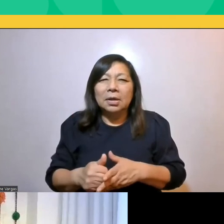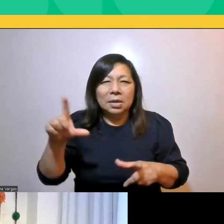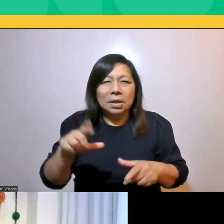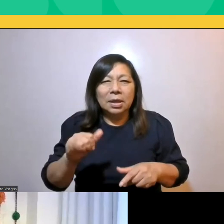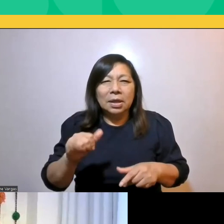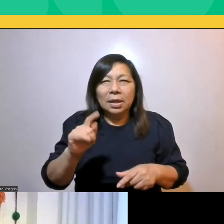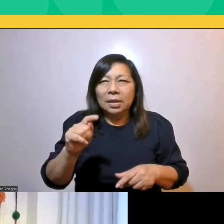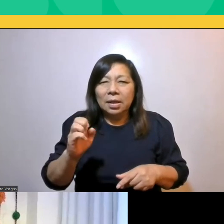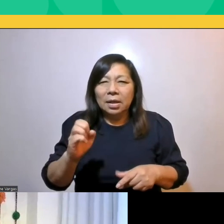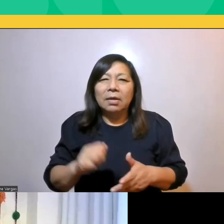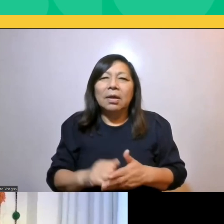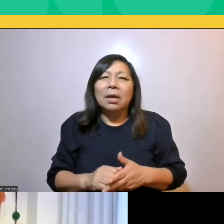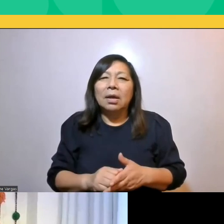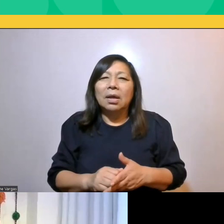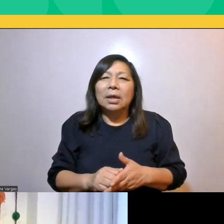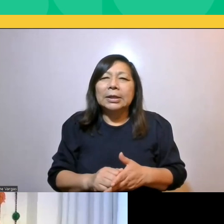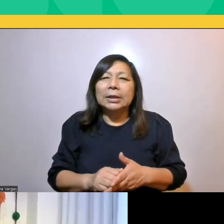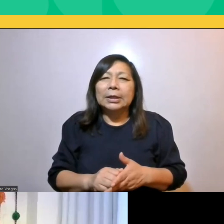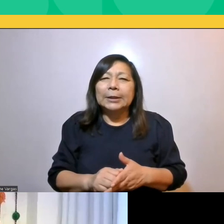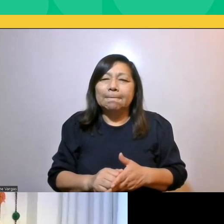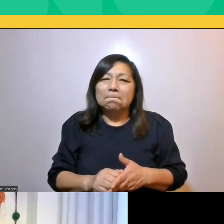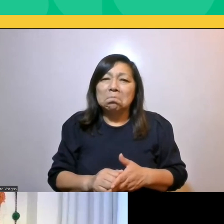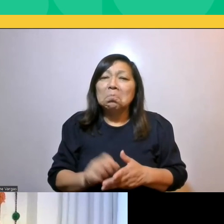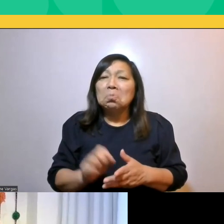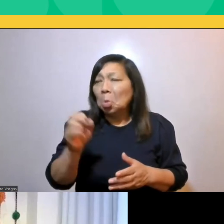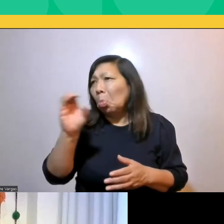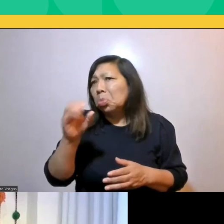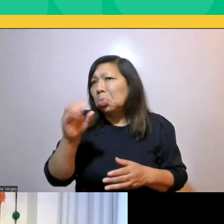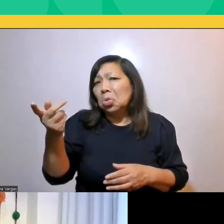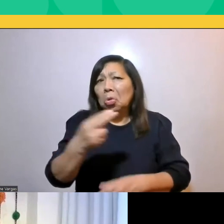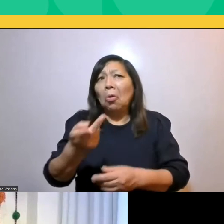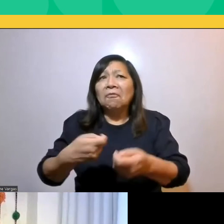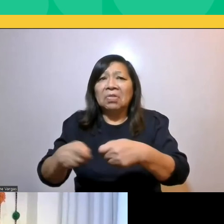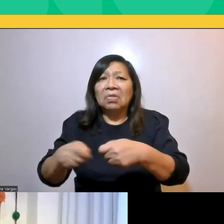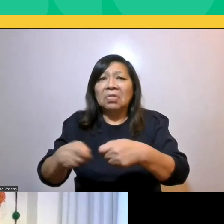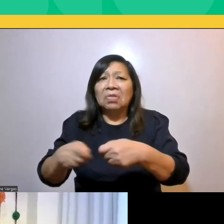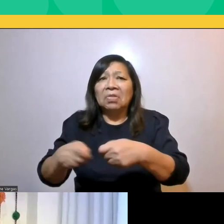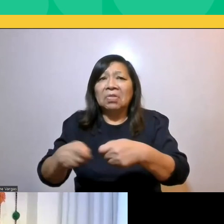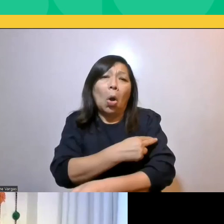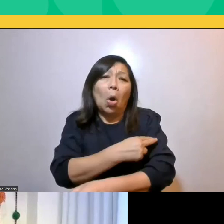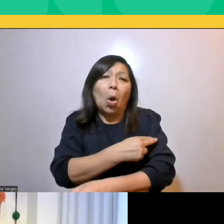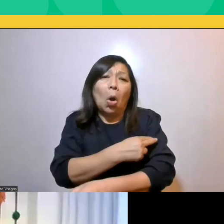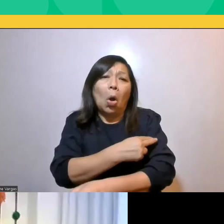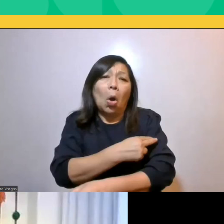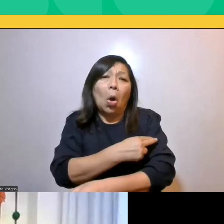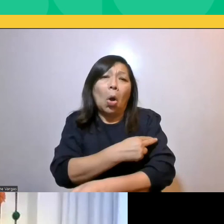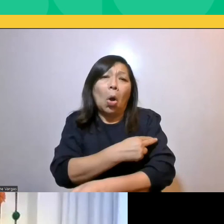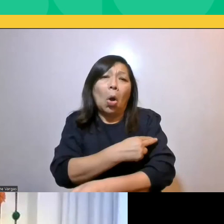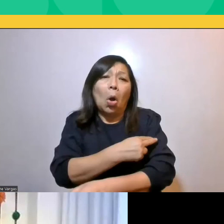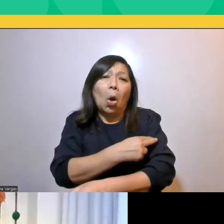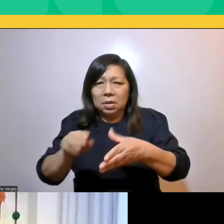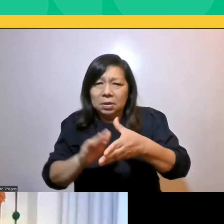ITF Italfármaco, que lo pueden conseguir en farmacias y se puede usar internamente con un